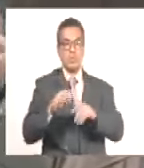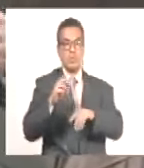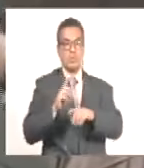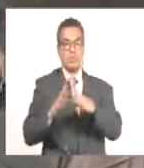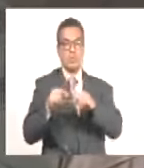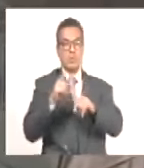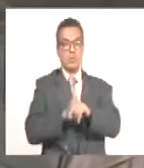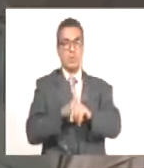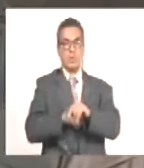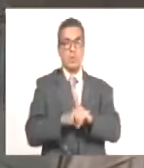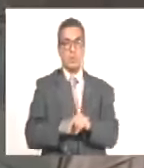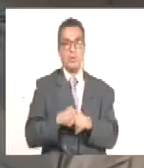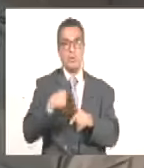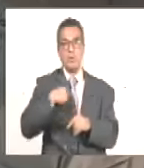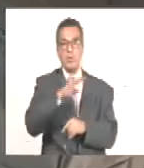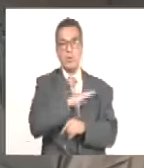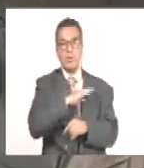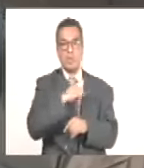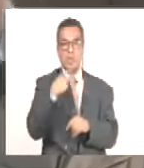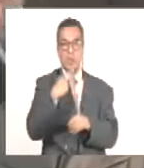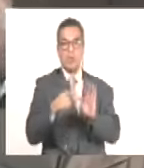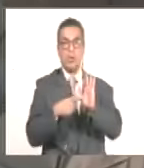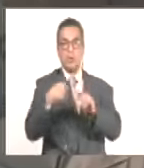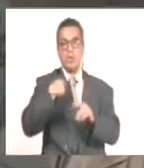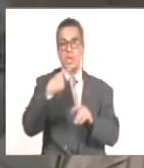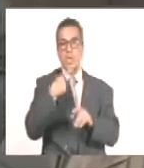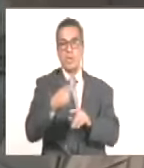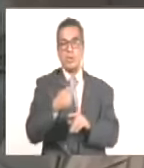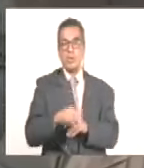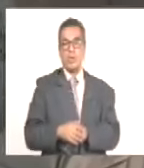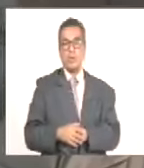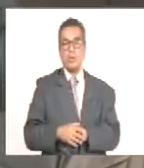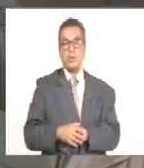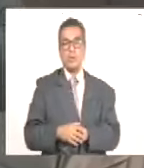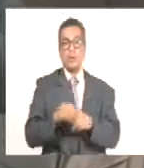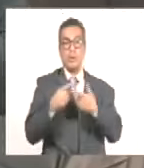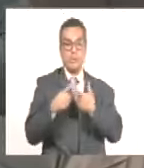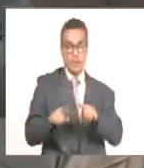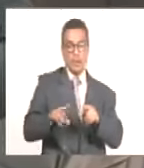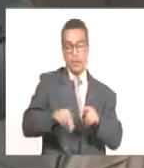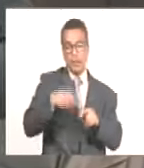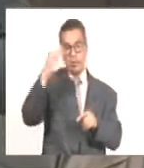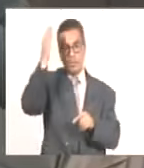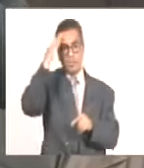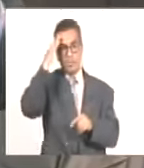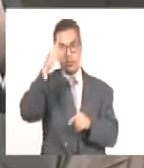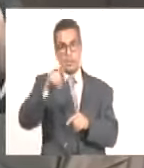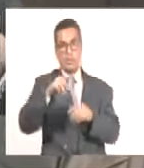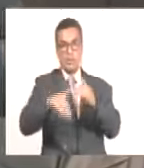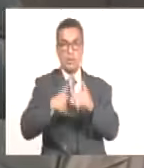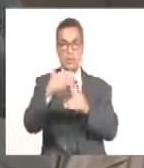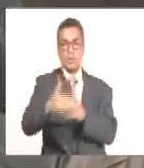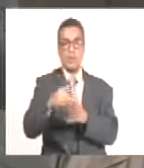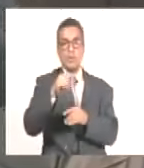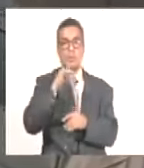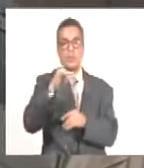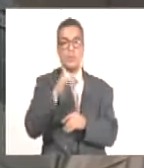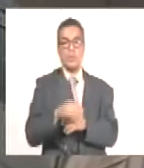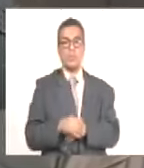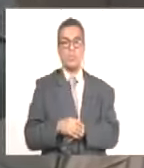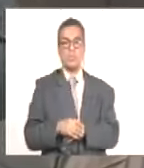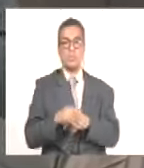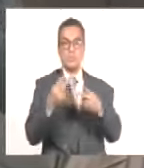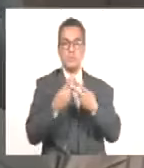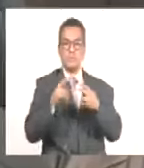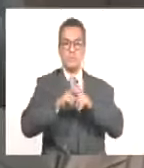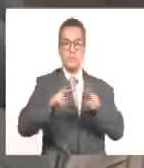momento. No debo ser yo quien revele lo dicho por su Santidad, pero podemos saber y adelantar de que es un mensaje de